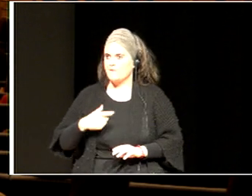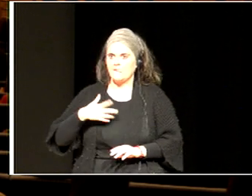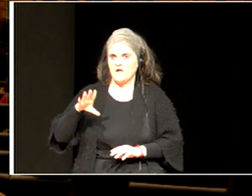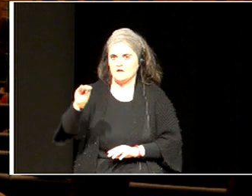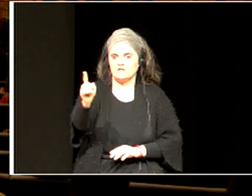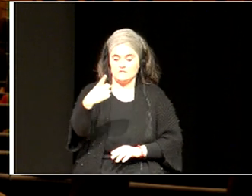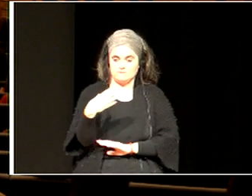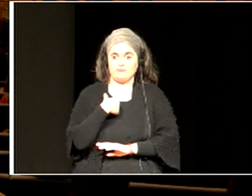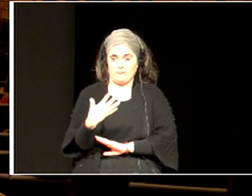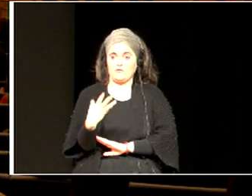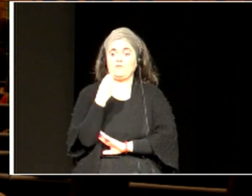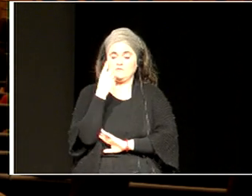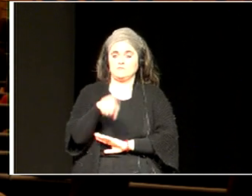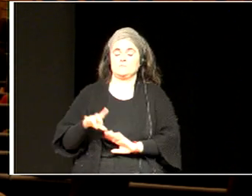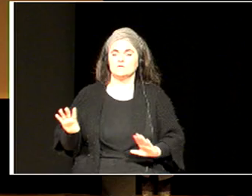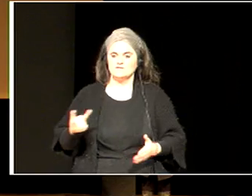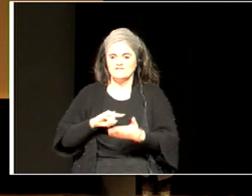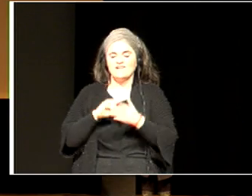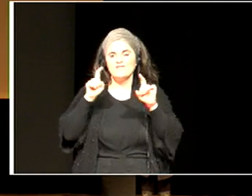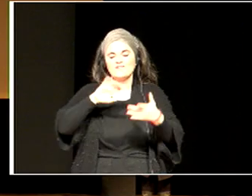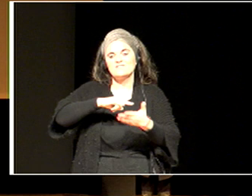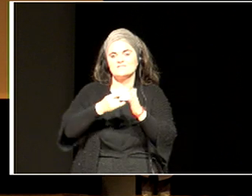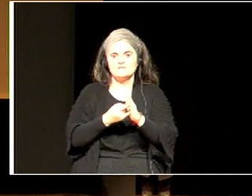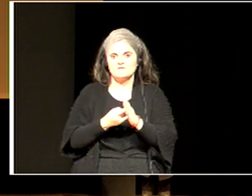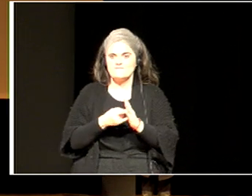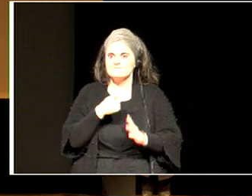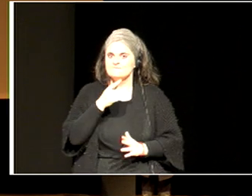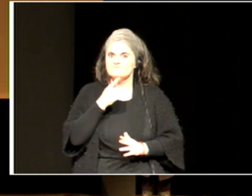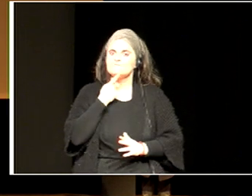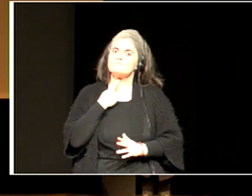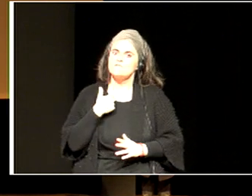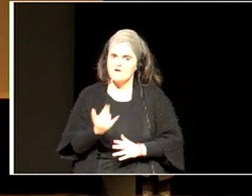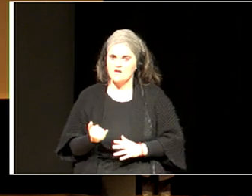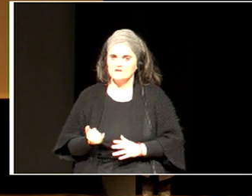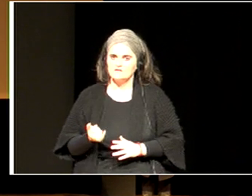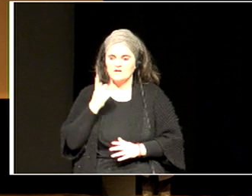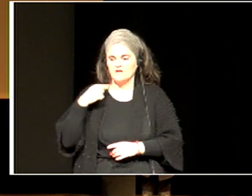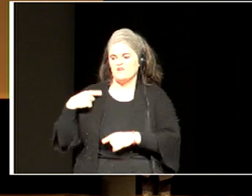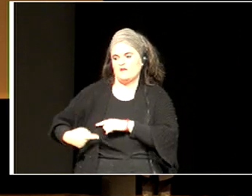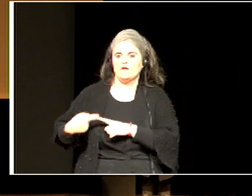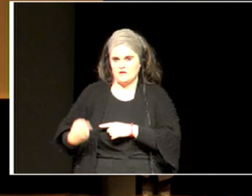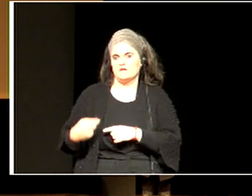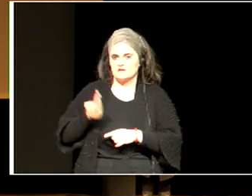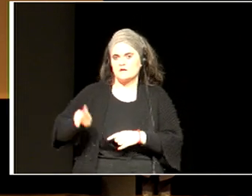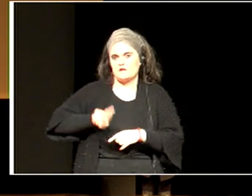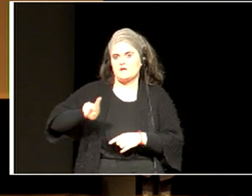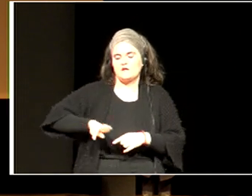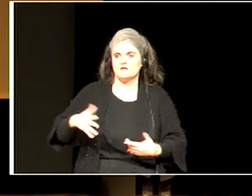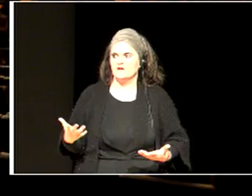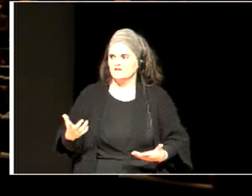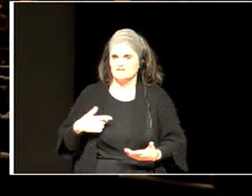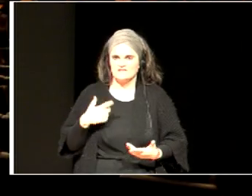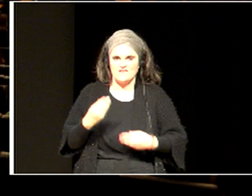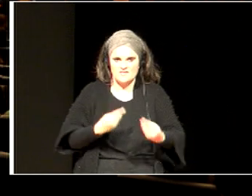hecho también el sistema educativo está viciado entonces de que vamos de hacer luego